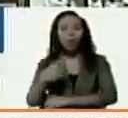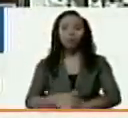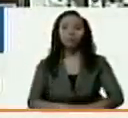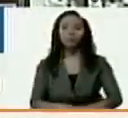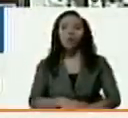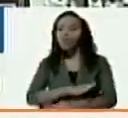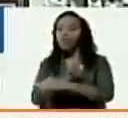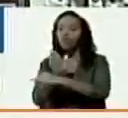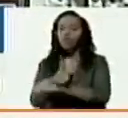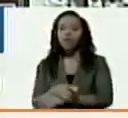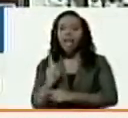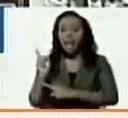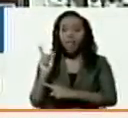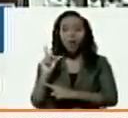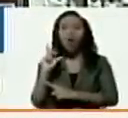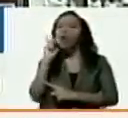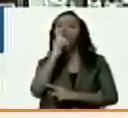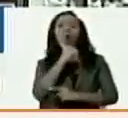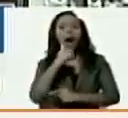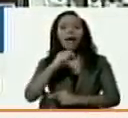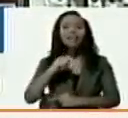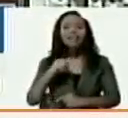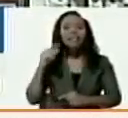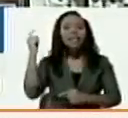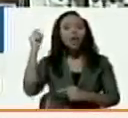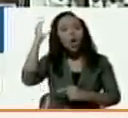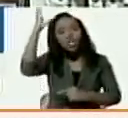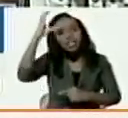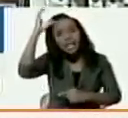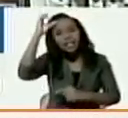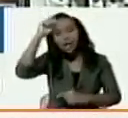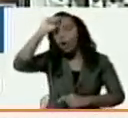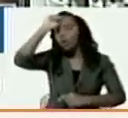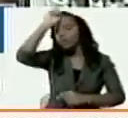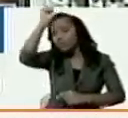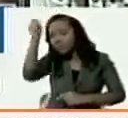Son incapaces de reconocer que se están equivocando.